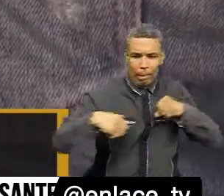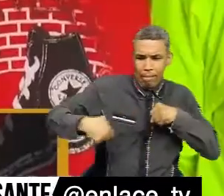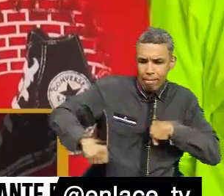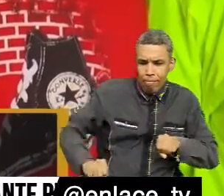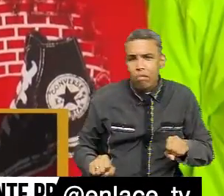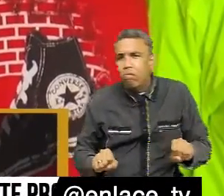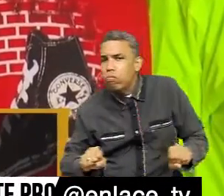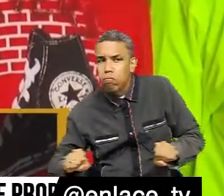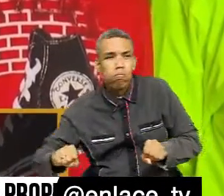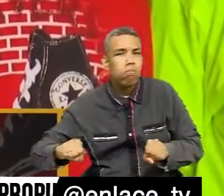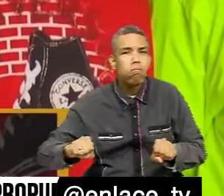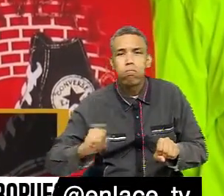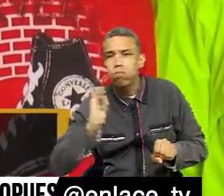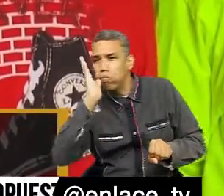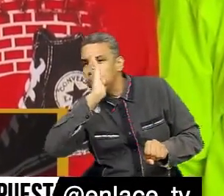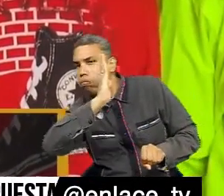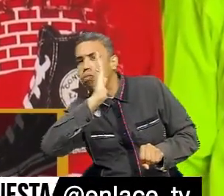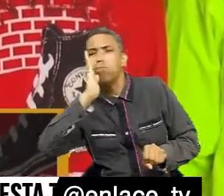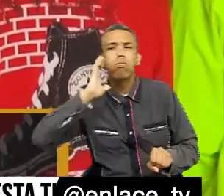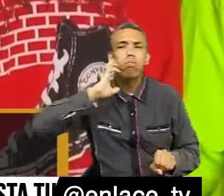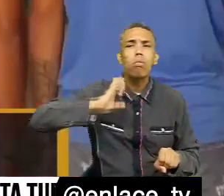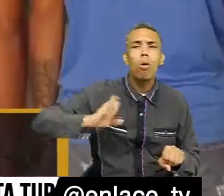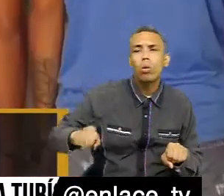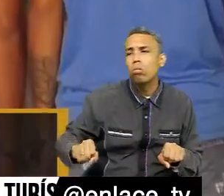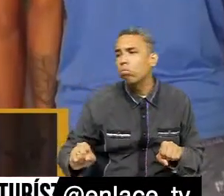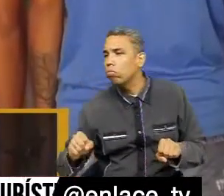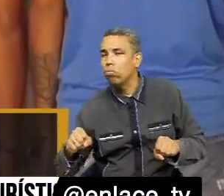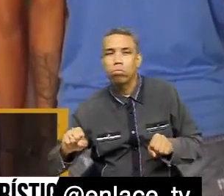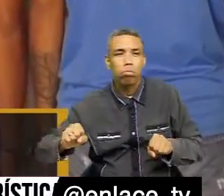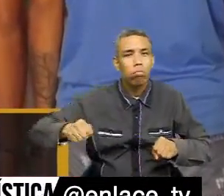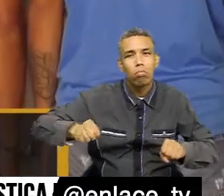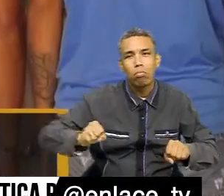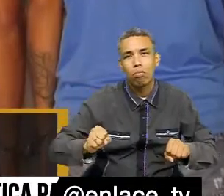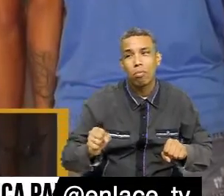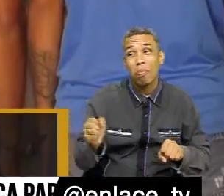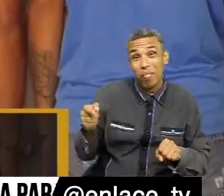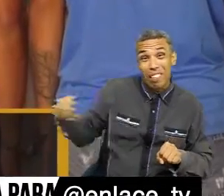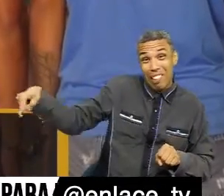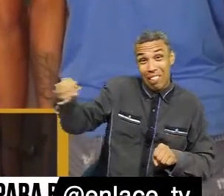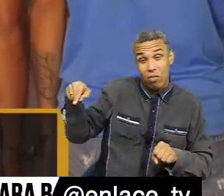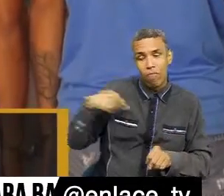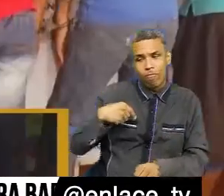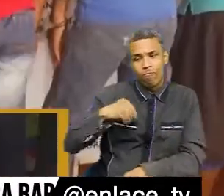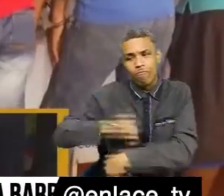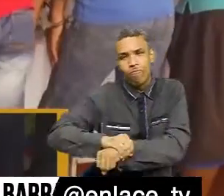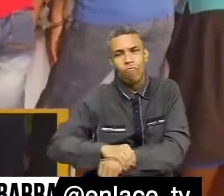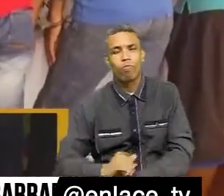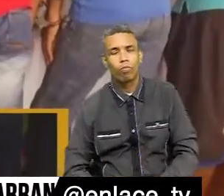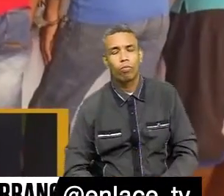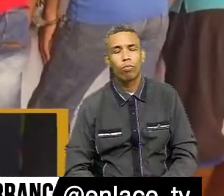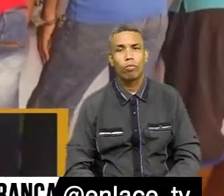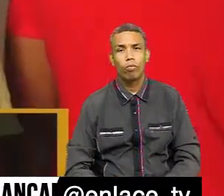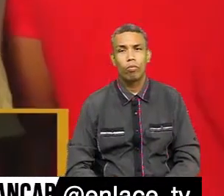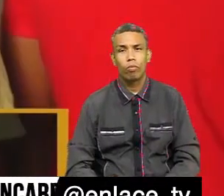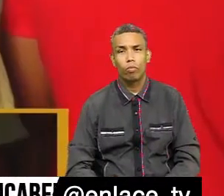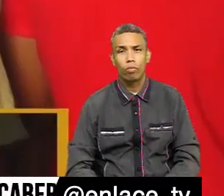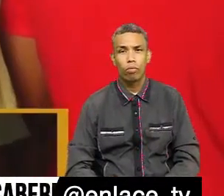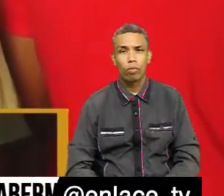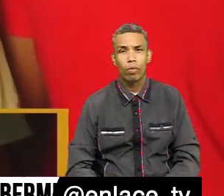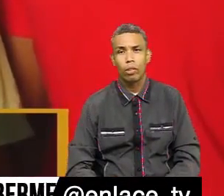de alada, y con esa motocicleta iban a cometer o cometían el ilícito.